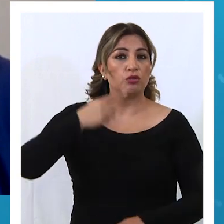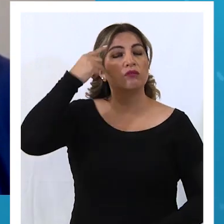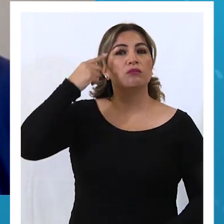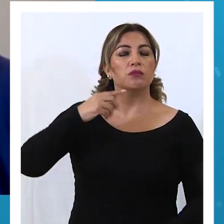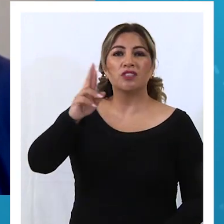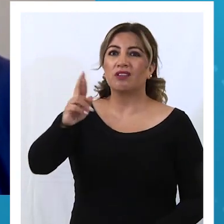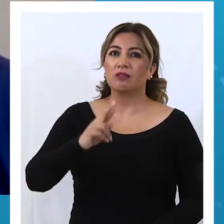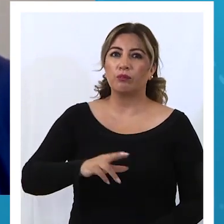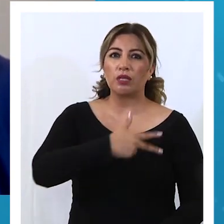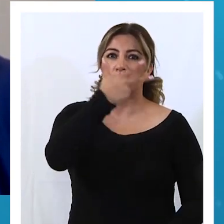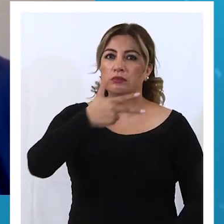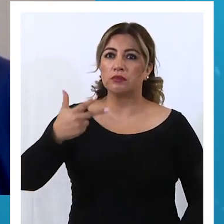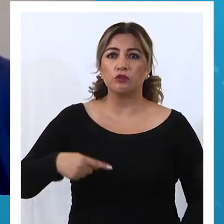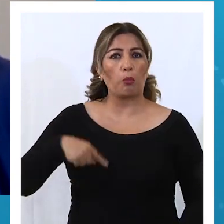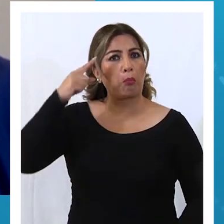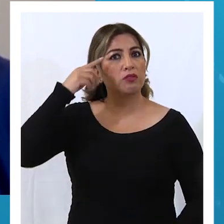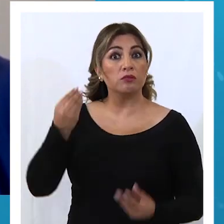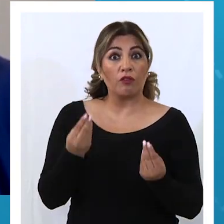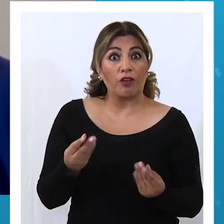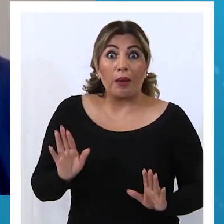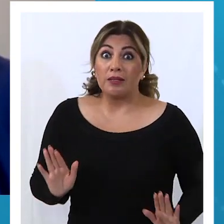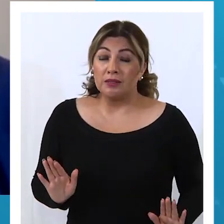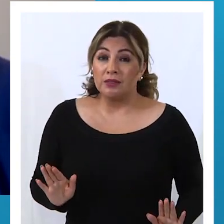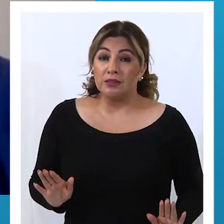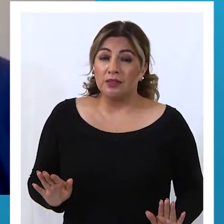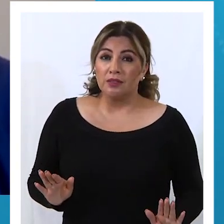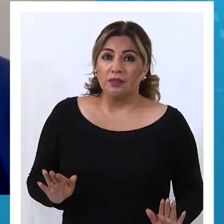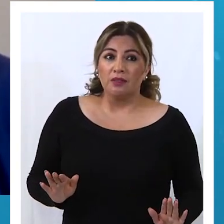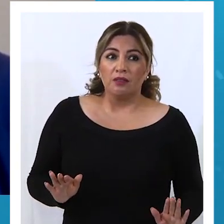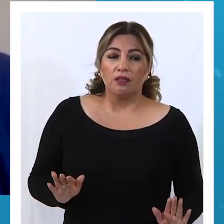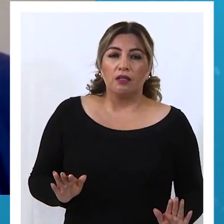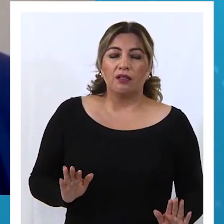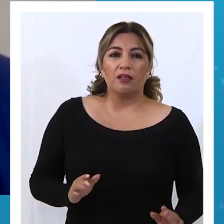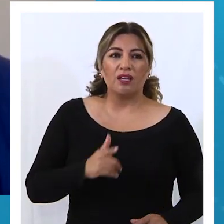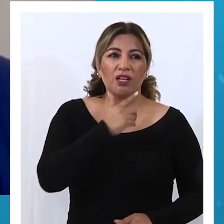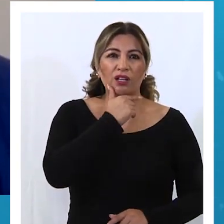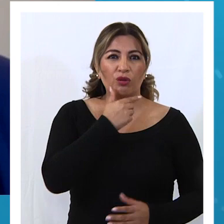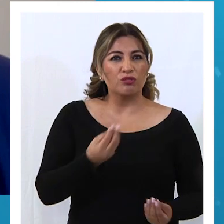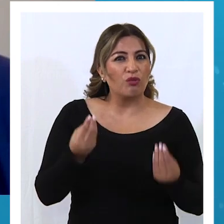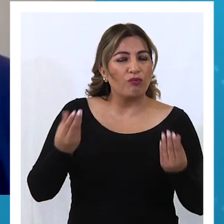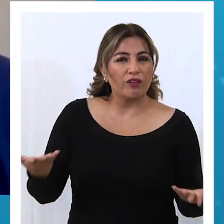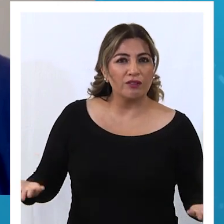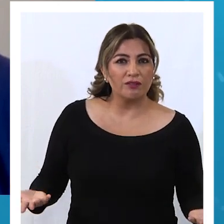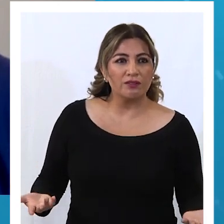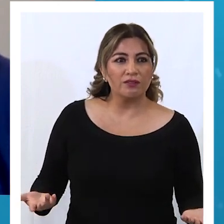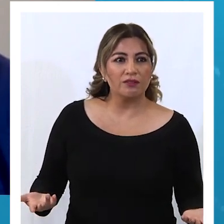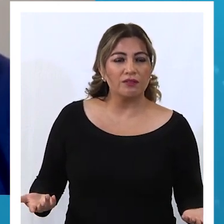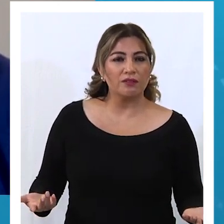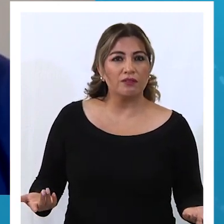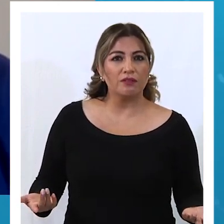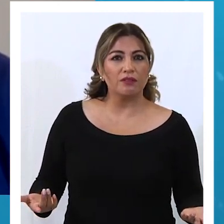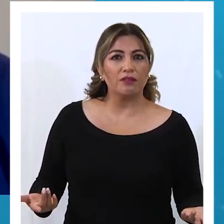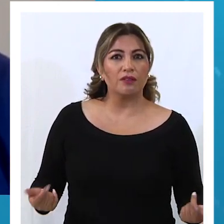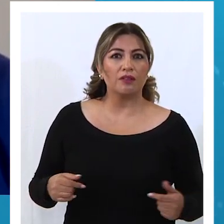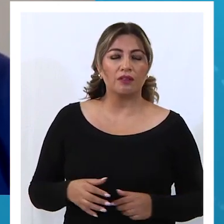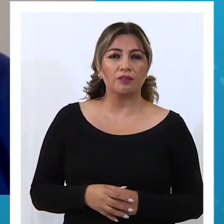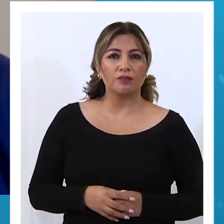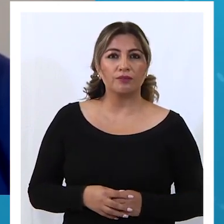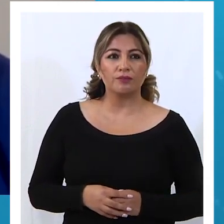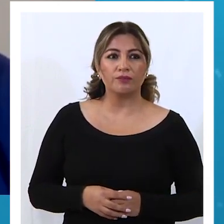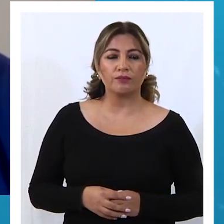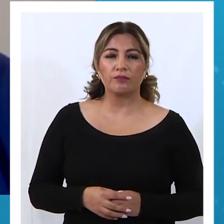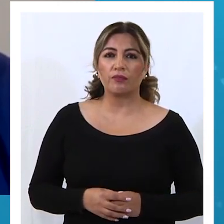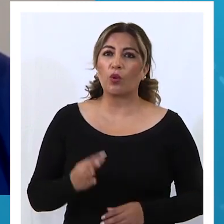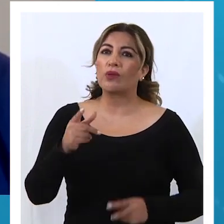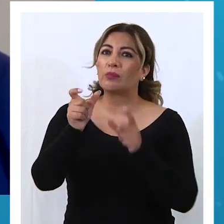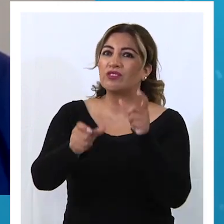diría que los resultados daneses son bastante buenos, pero lo curioso es que son bastante buenos de acuerdo a esa medida, ¿no es cierto?,